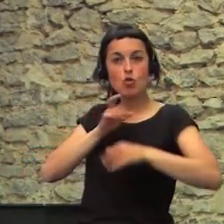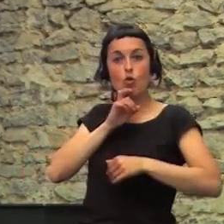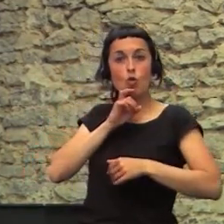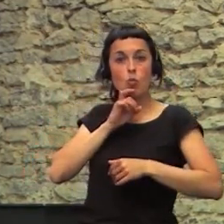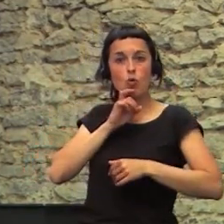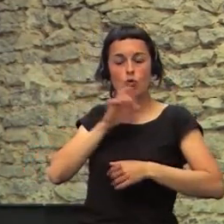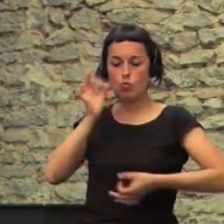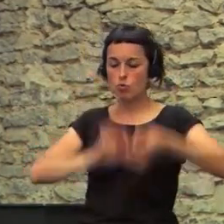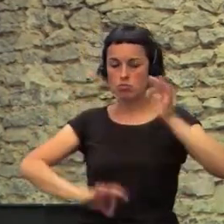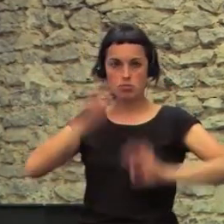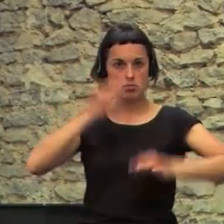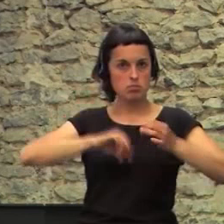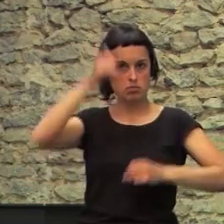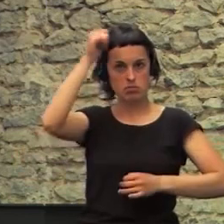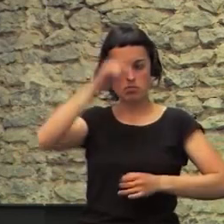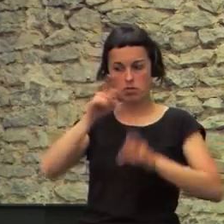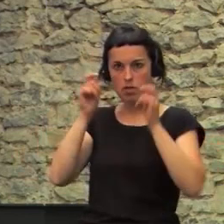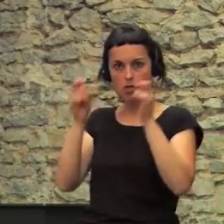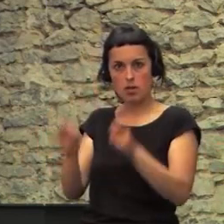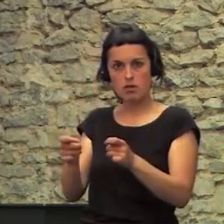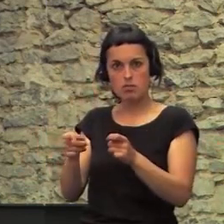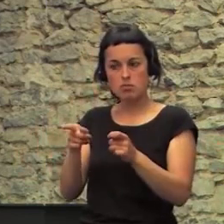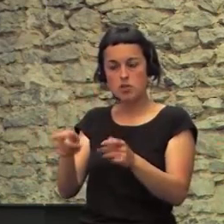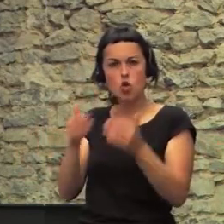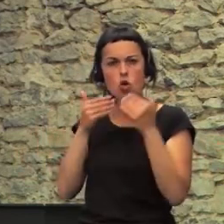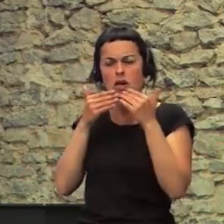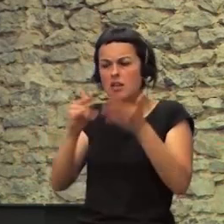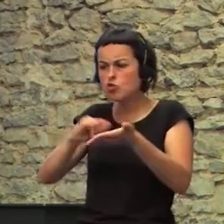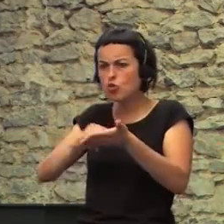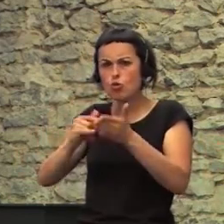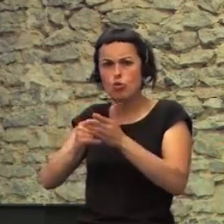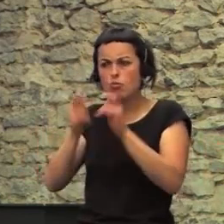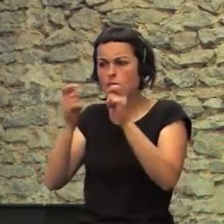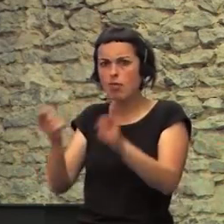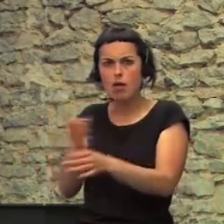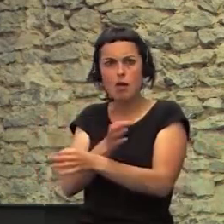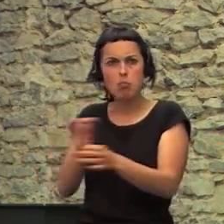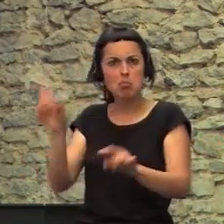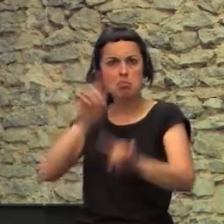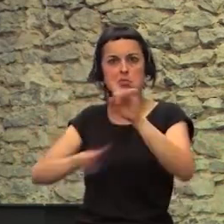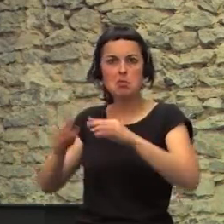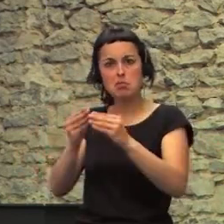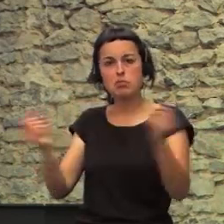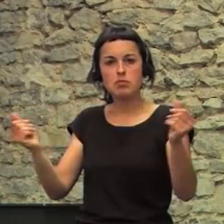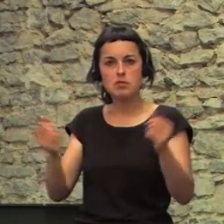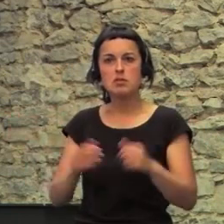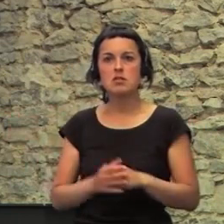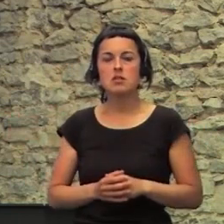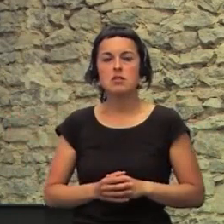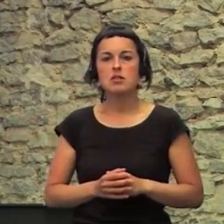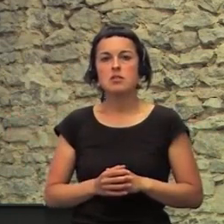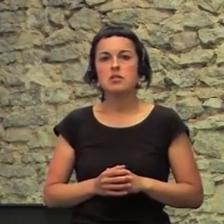molécula superpoderosa que puede resolver todos los problemas. Entonces ahí, pues ya os digo que